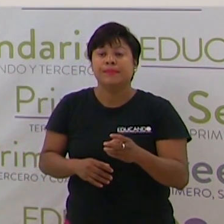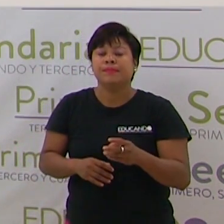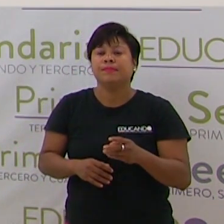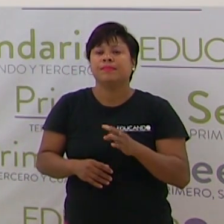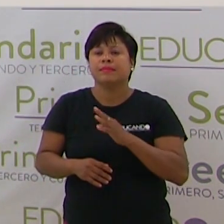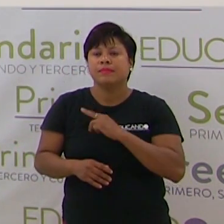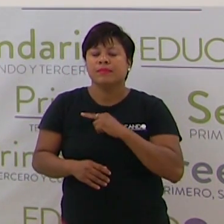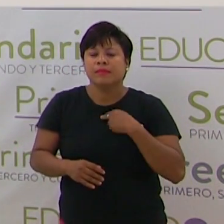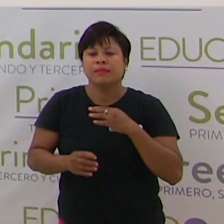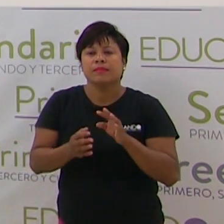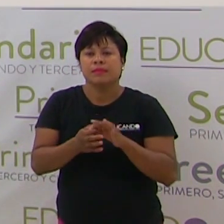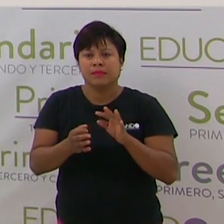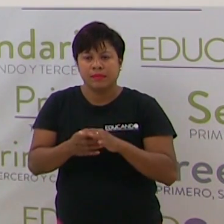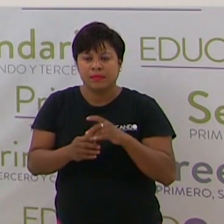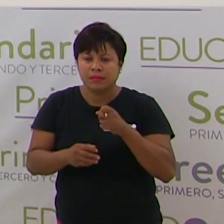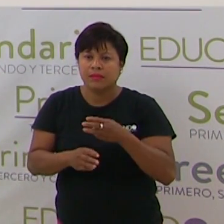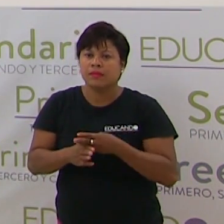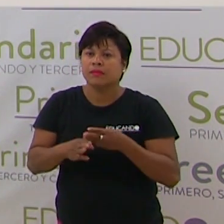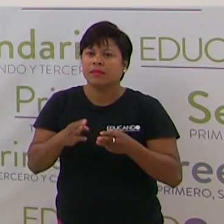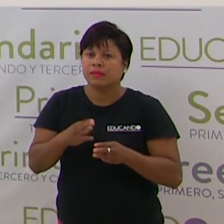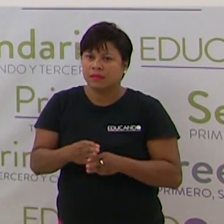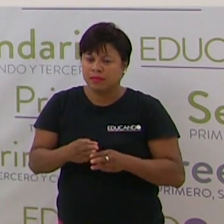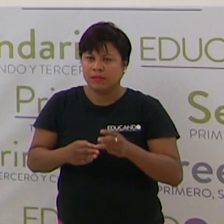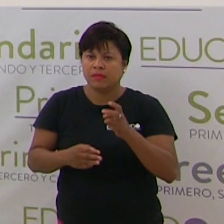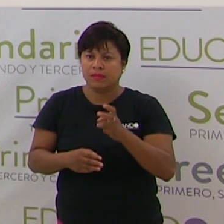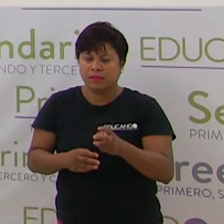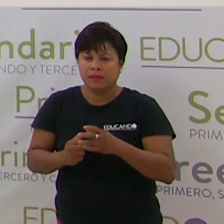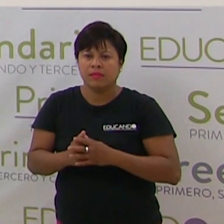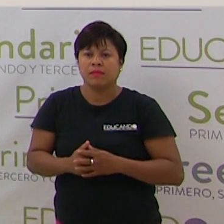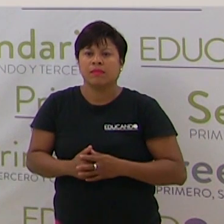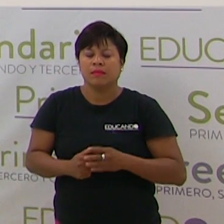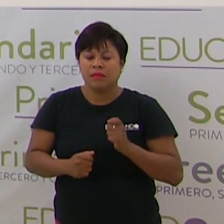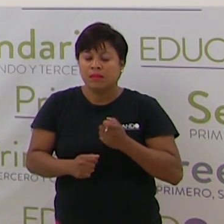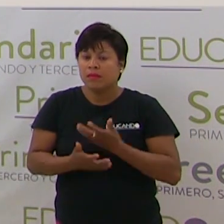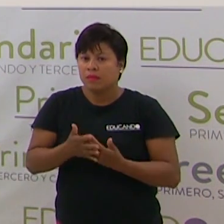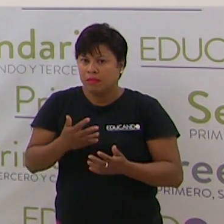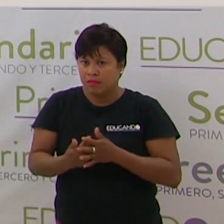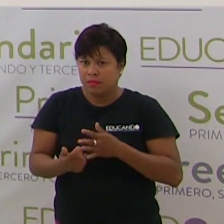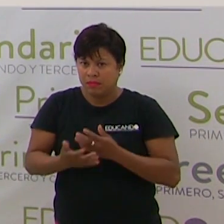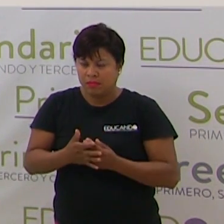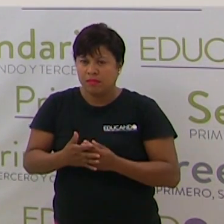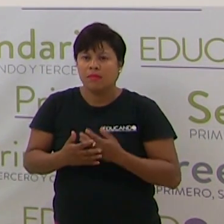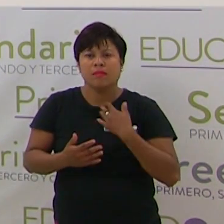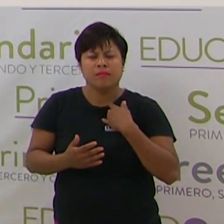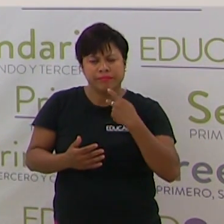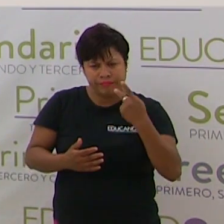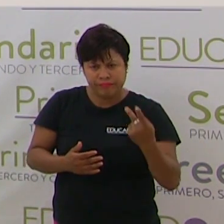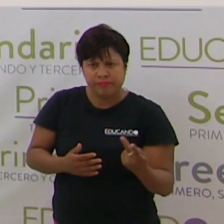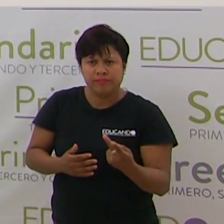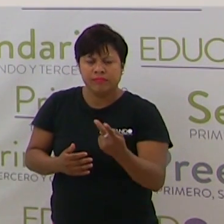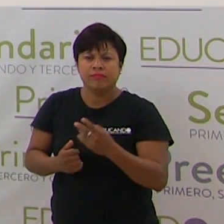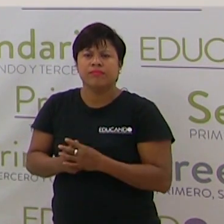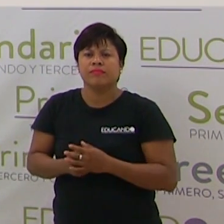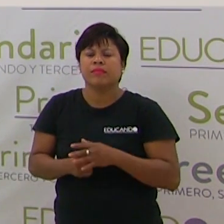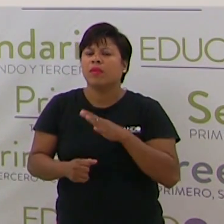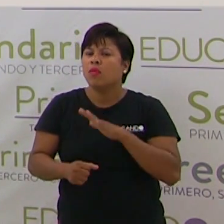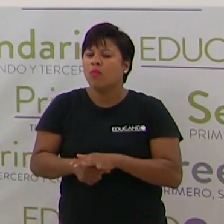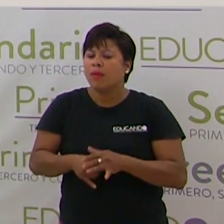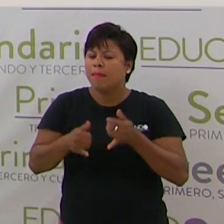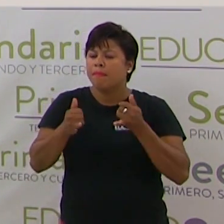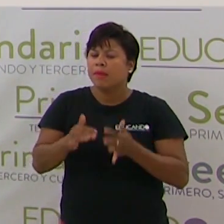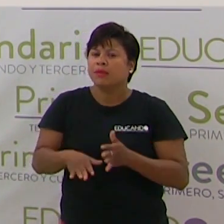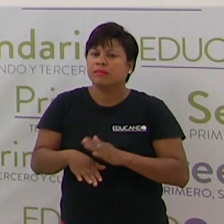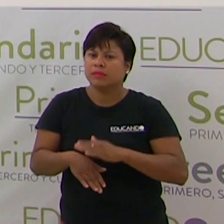te mencionaba, el material del cual esté hecho. Te voy a hacer una pequeña pregunta. ¿Qué pesará